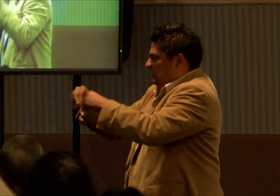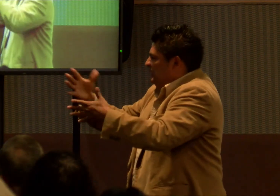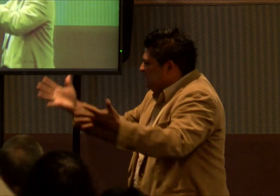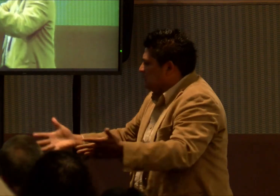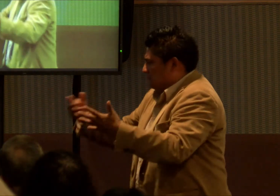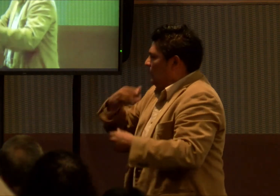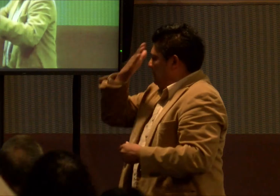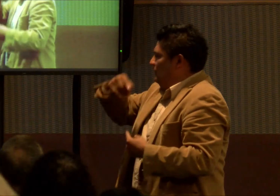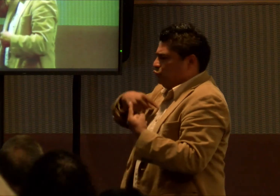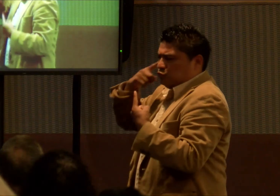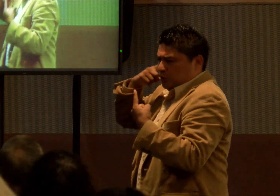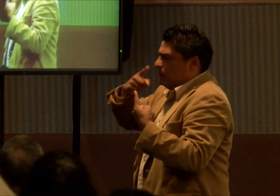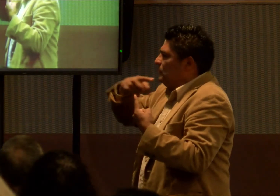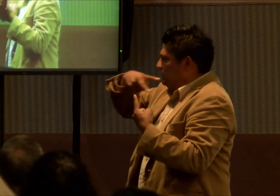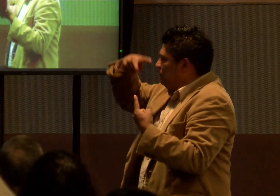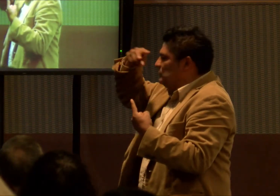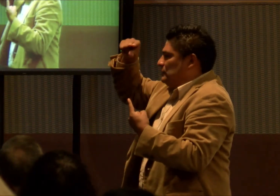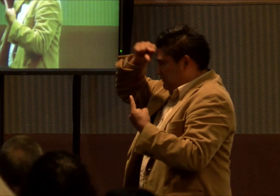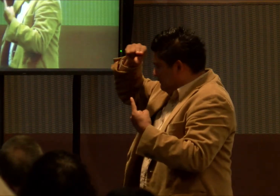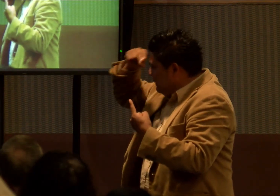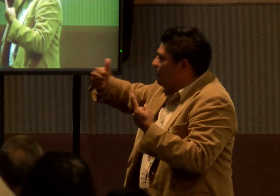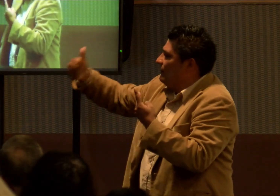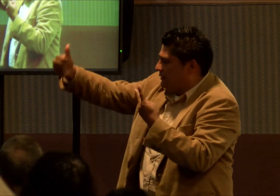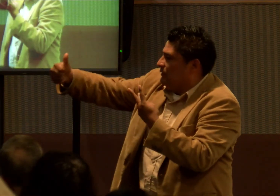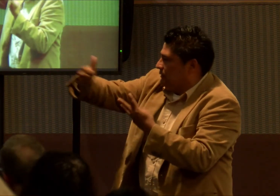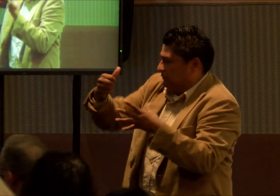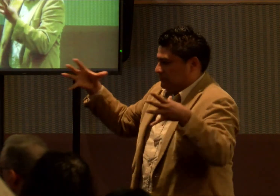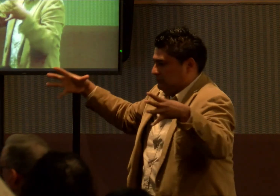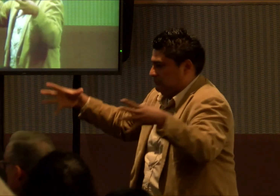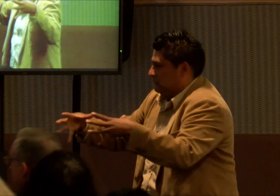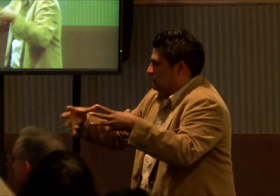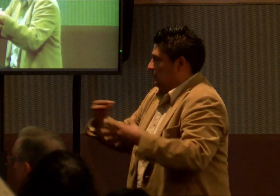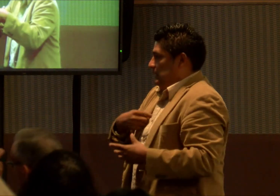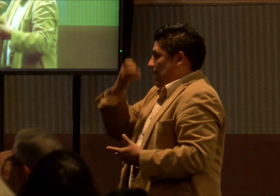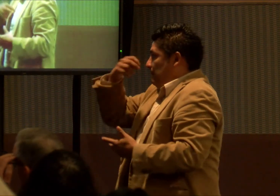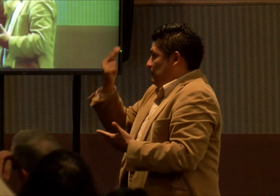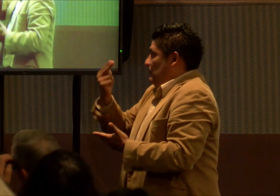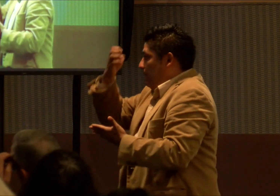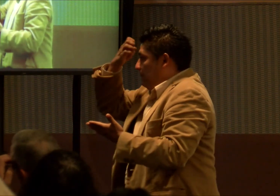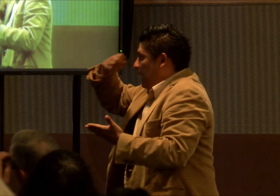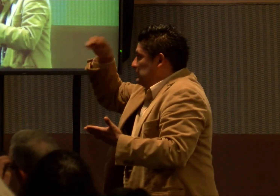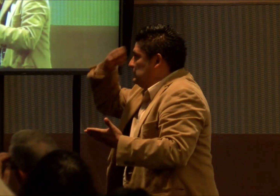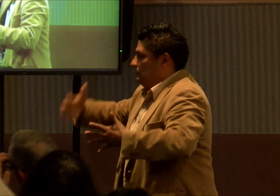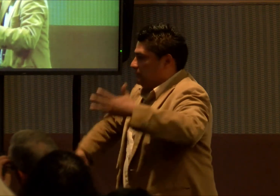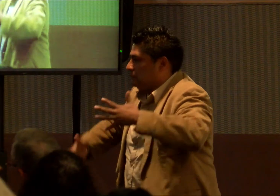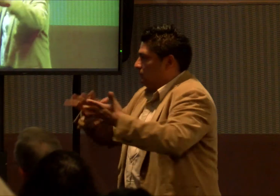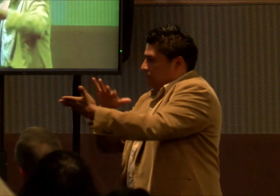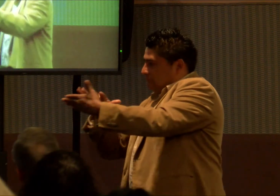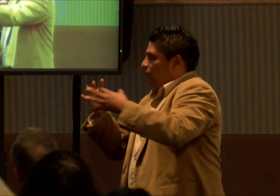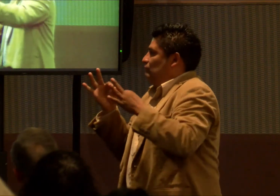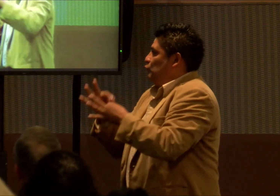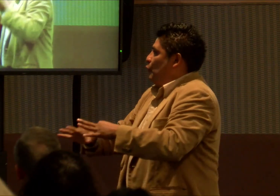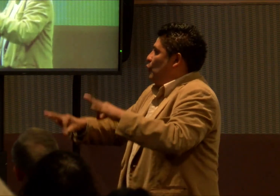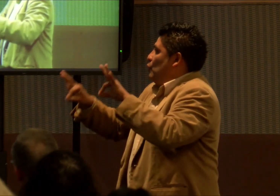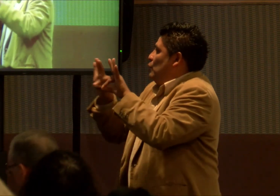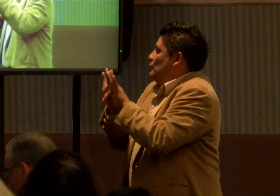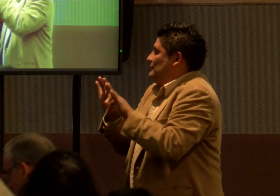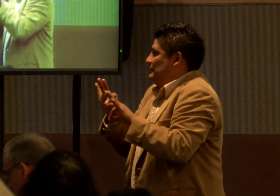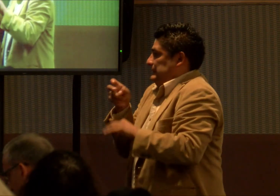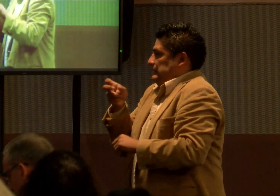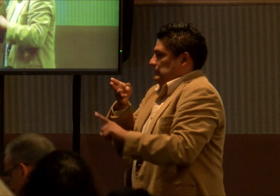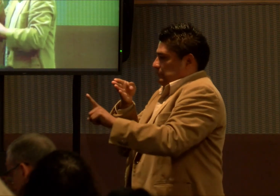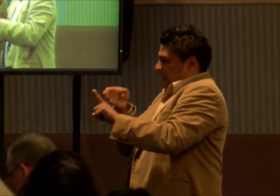los sordos y en segundo lugar los intérpretes, y primero los sordos y los quiero escuchar. Esto ha sido muy inclusivo, para nosotros ha